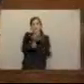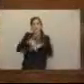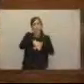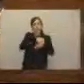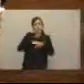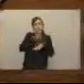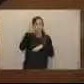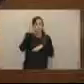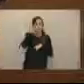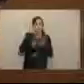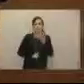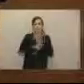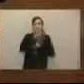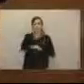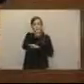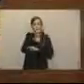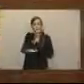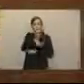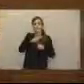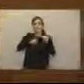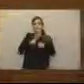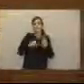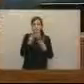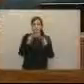nuestros pueblos y de muchas familias que en ellos viven.